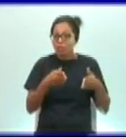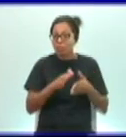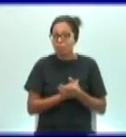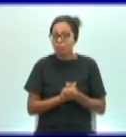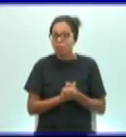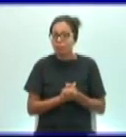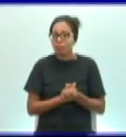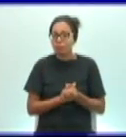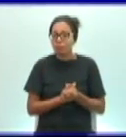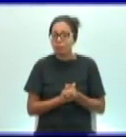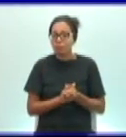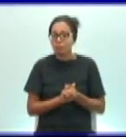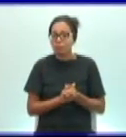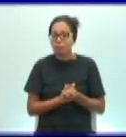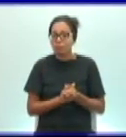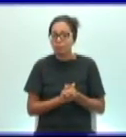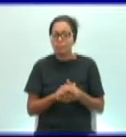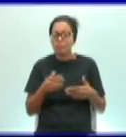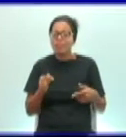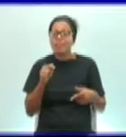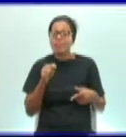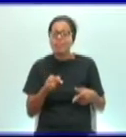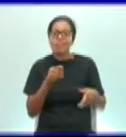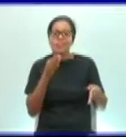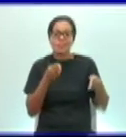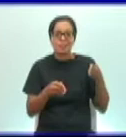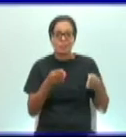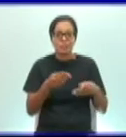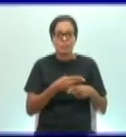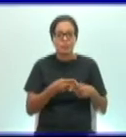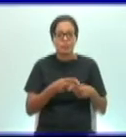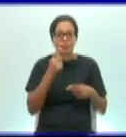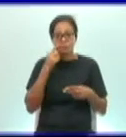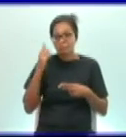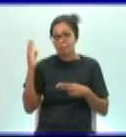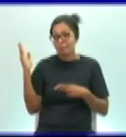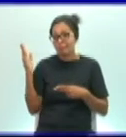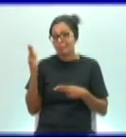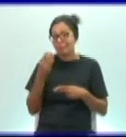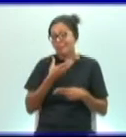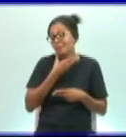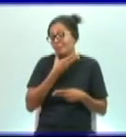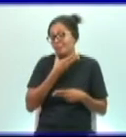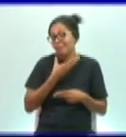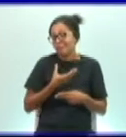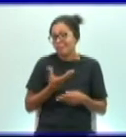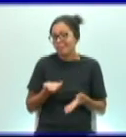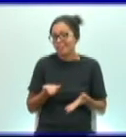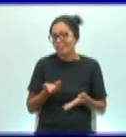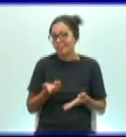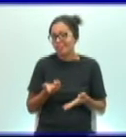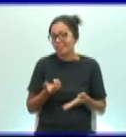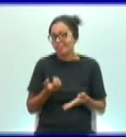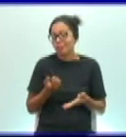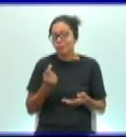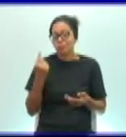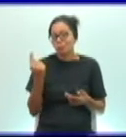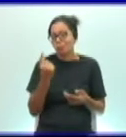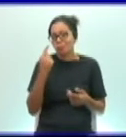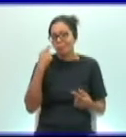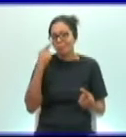un reflejo de ese momento histórico. Ahí está la figura de Fidel. Bueno, firmante, es uno de los